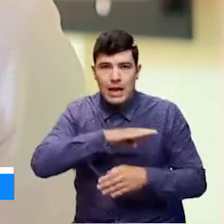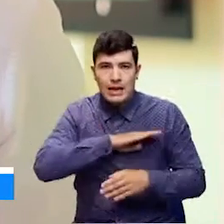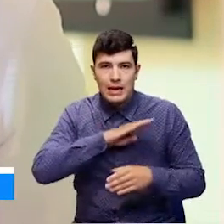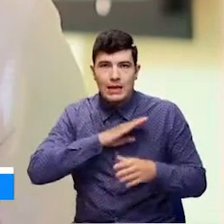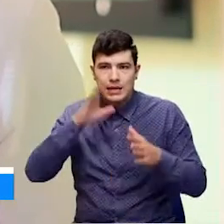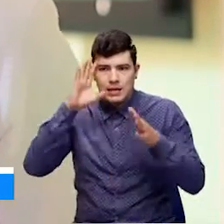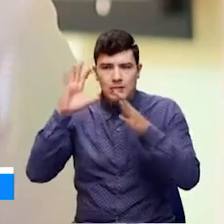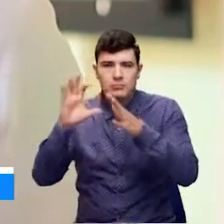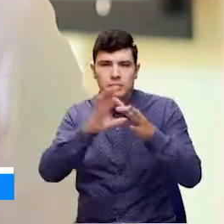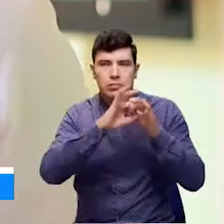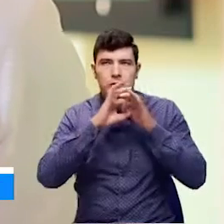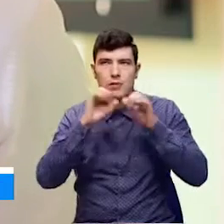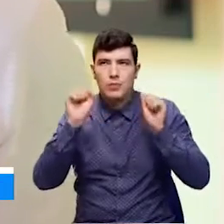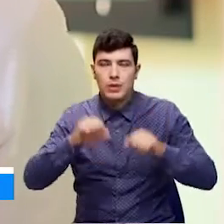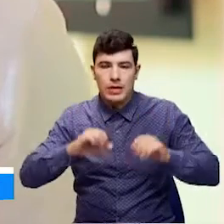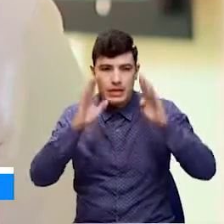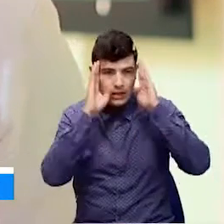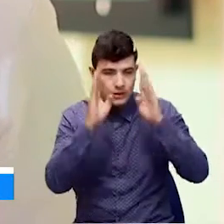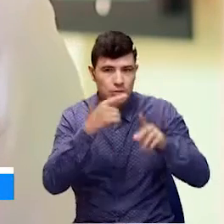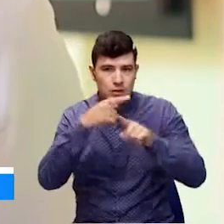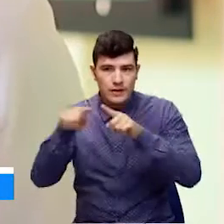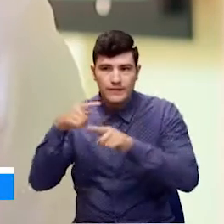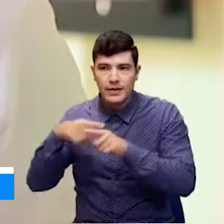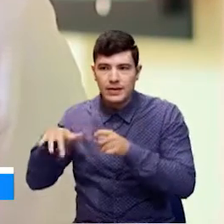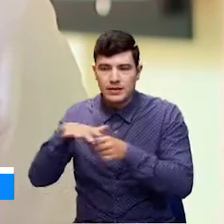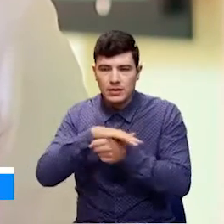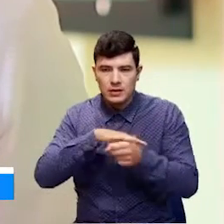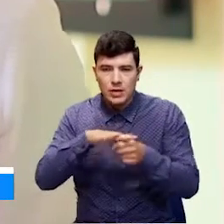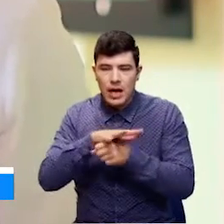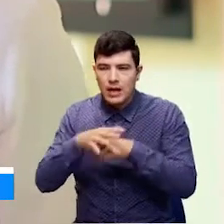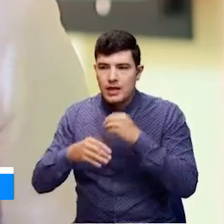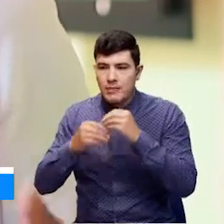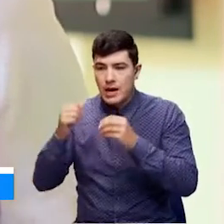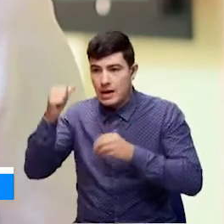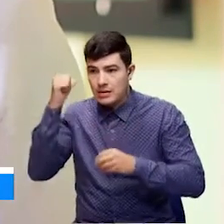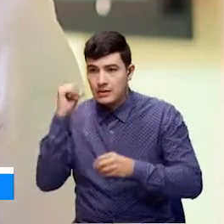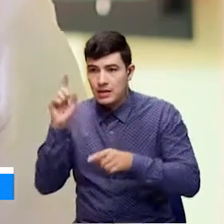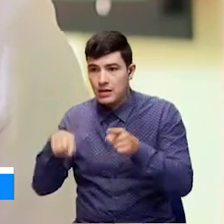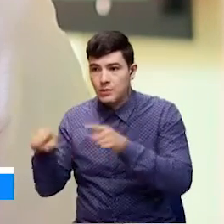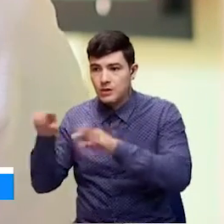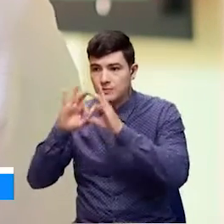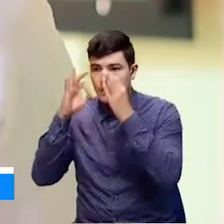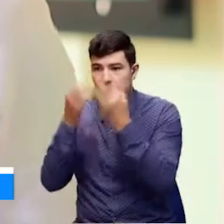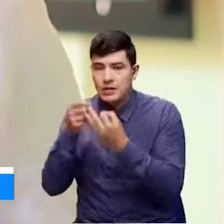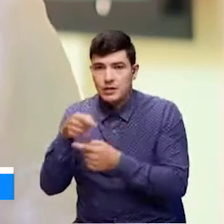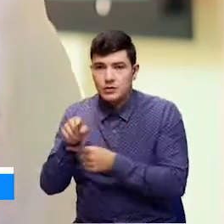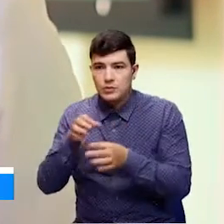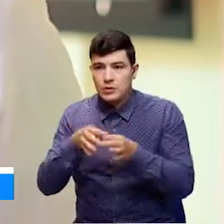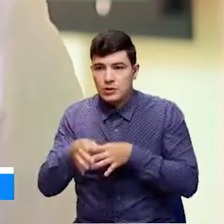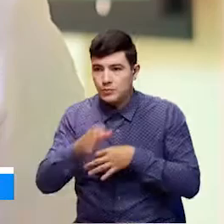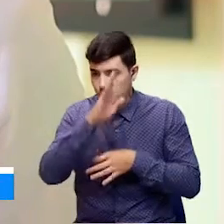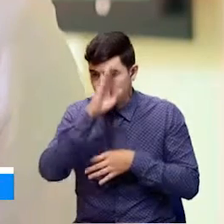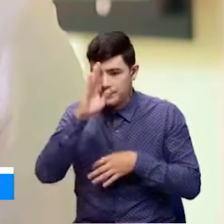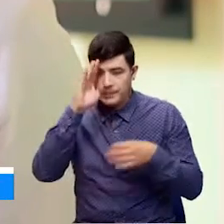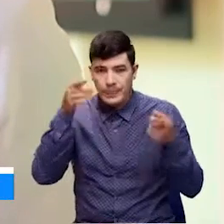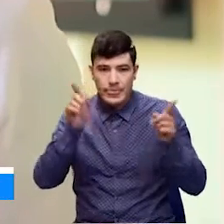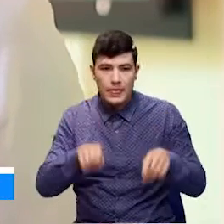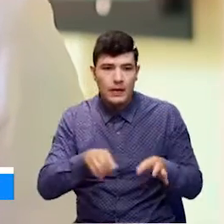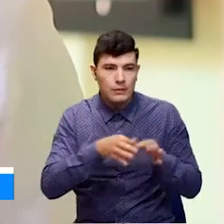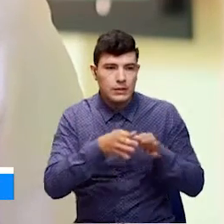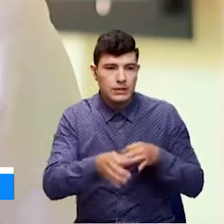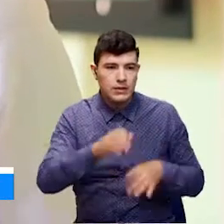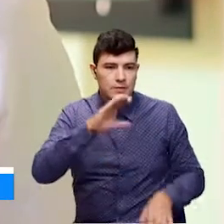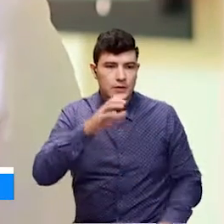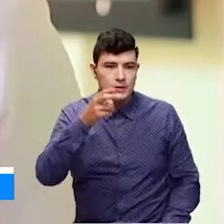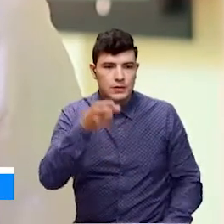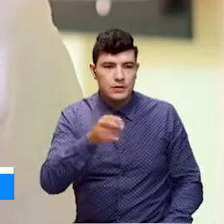para poder sortear las situaciones ayer tuvieron que y evacuar familias en el municipio de sangin familias en el municipio de chimá y